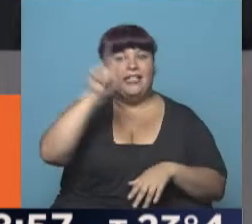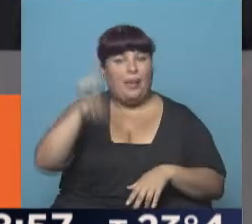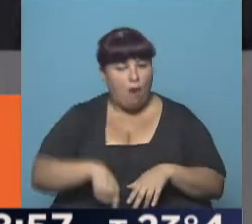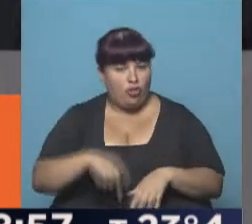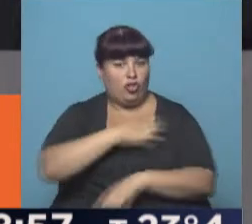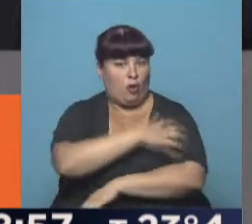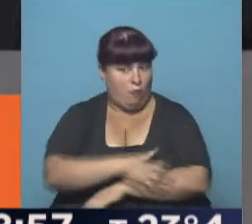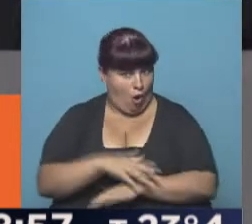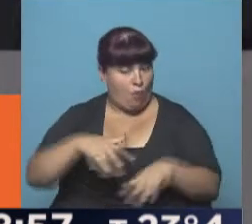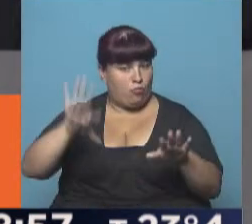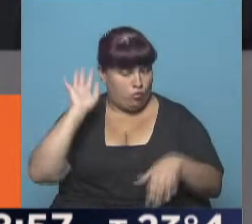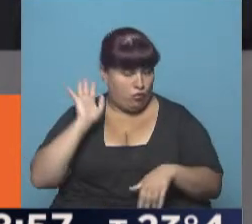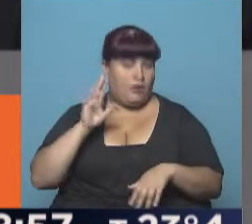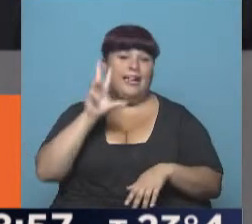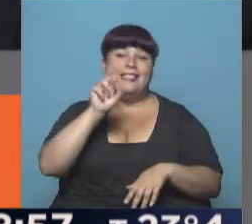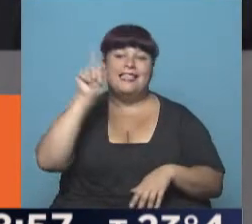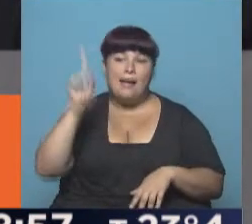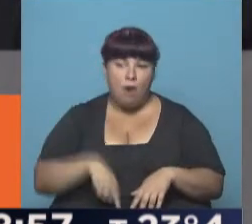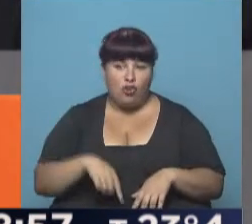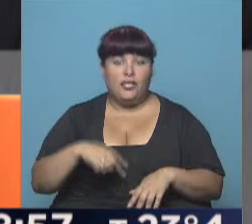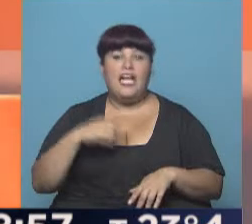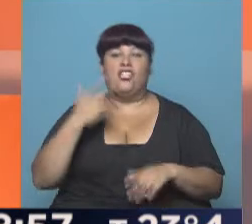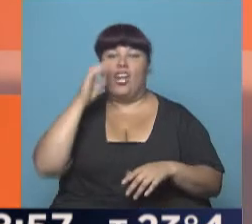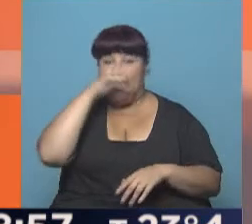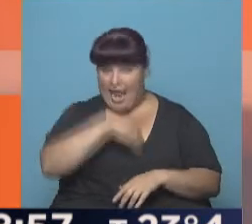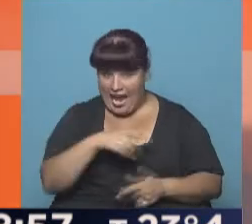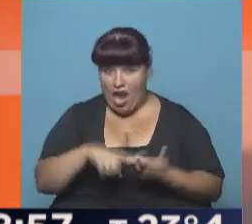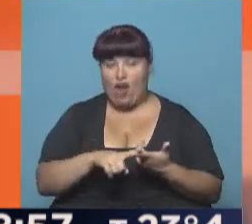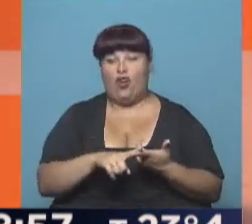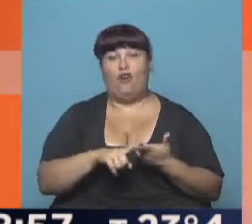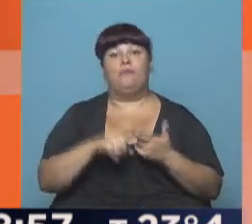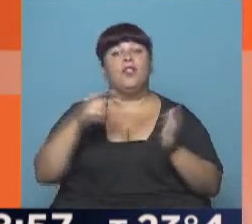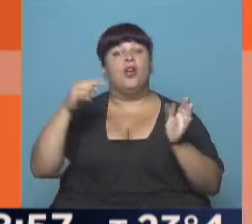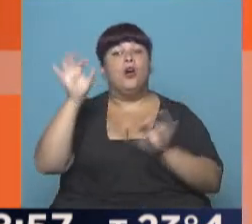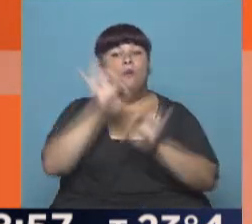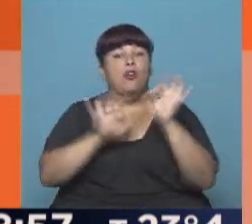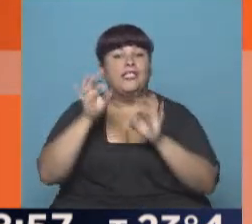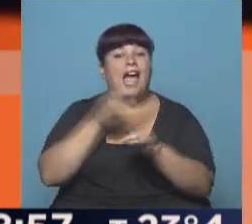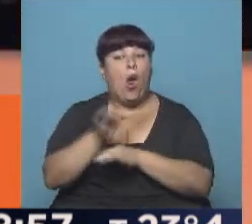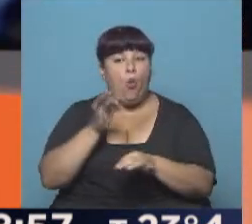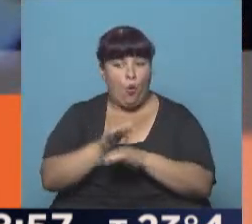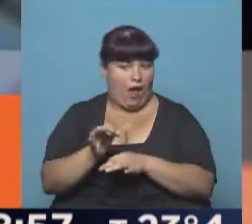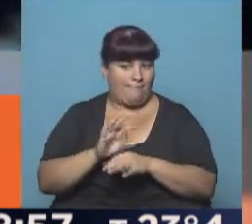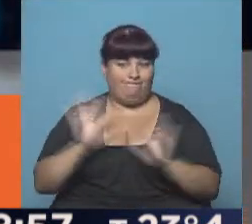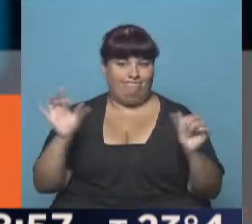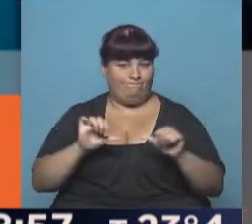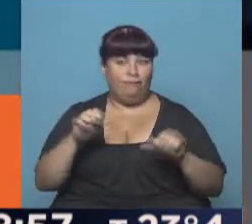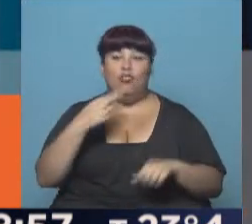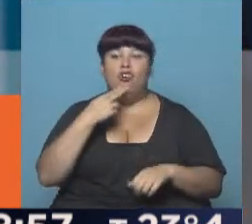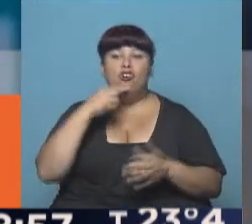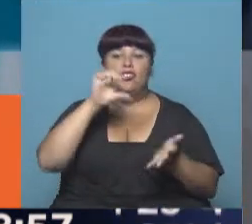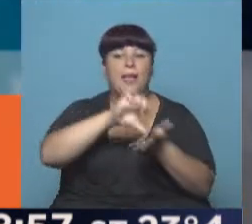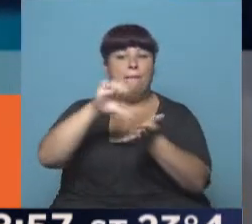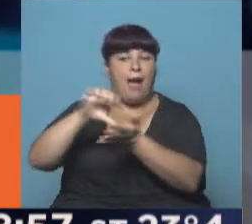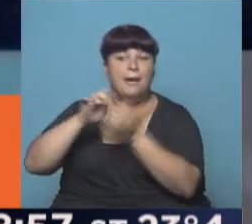30% de pobres, un 30% de informalidad, y los índices de educación, no, hay 11 países